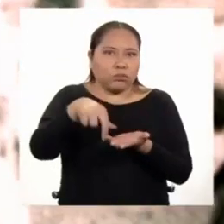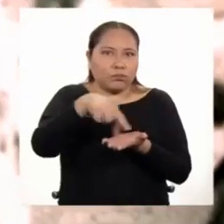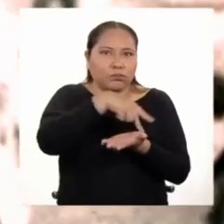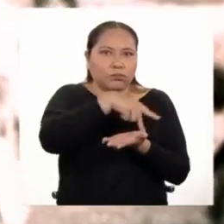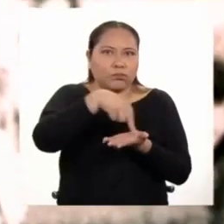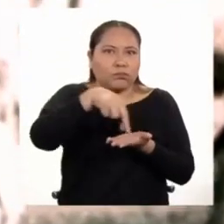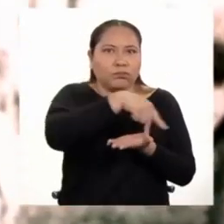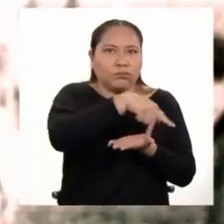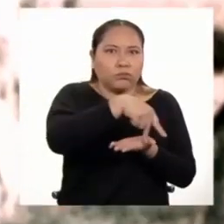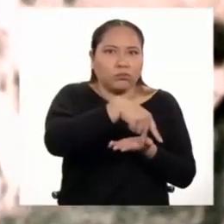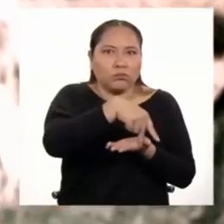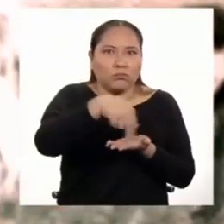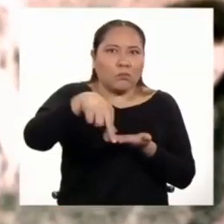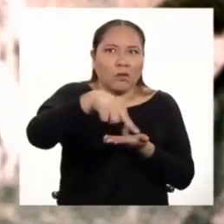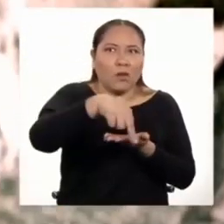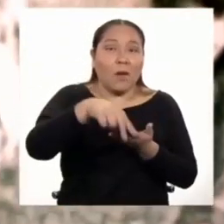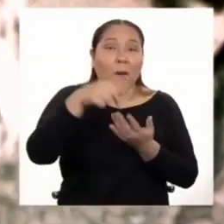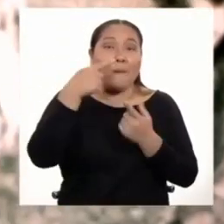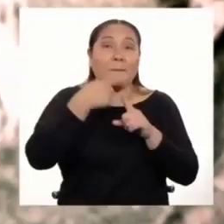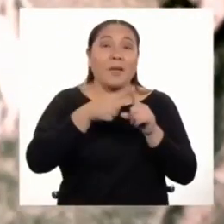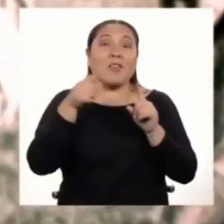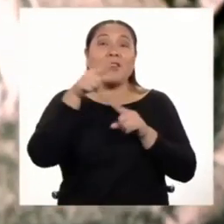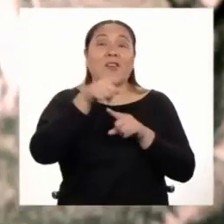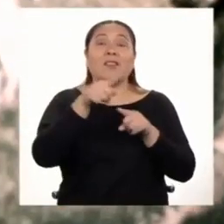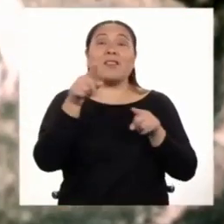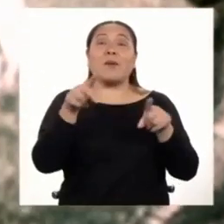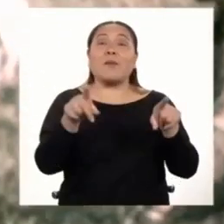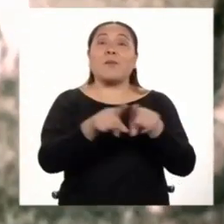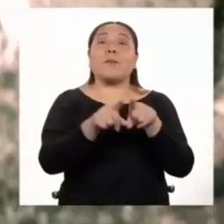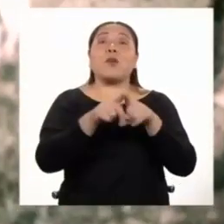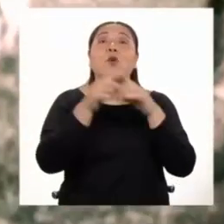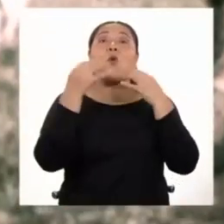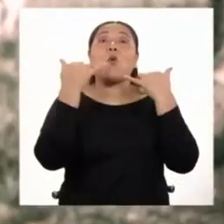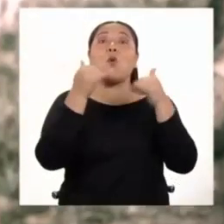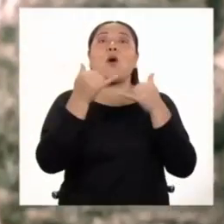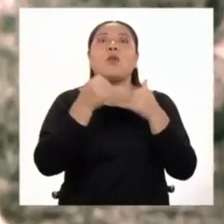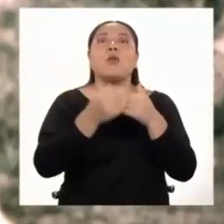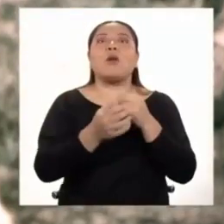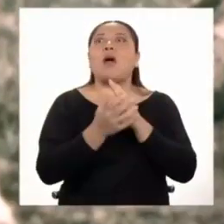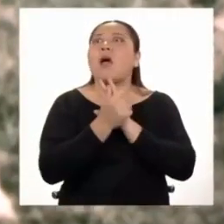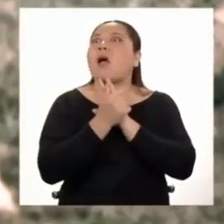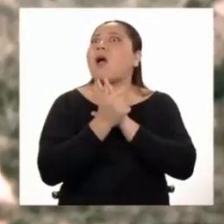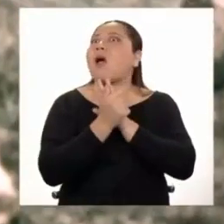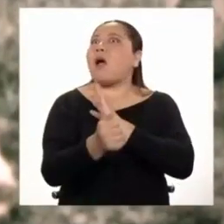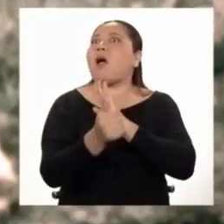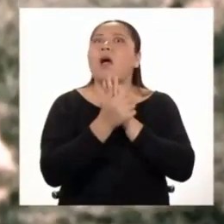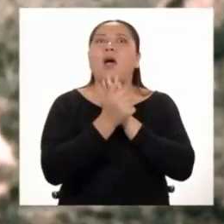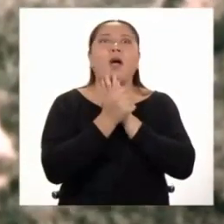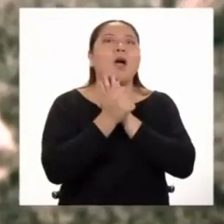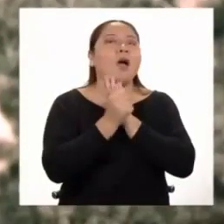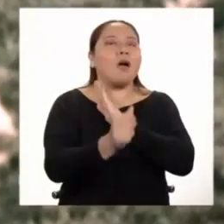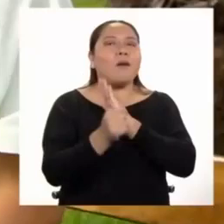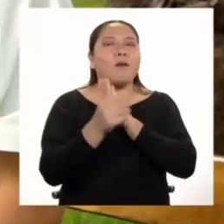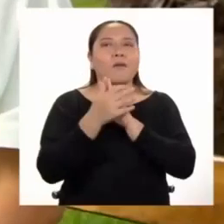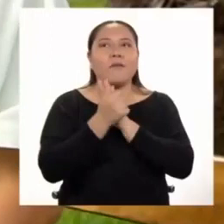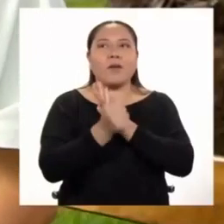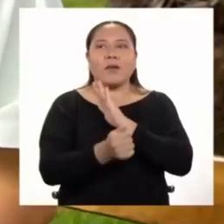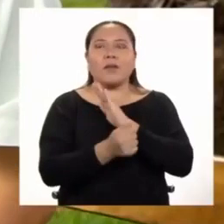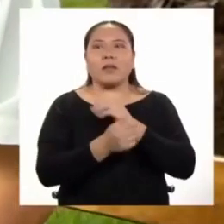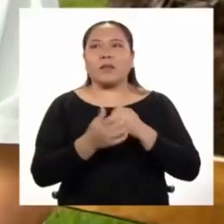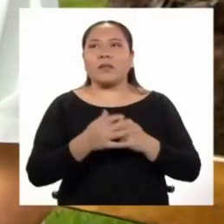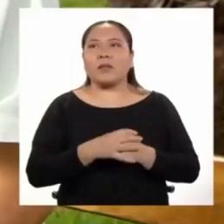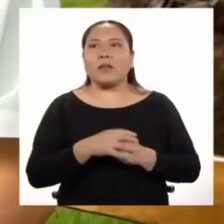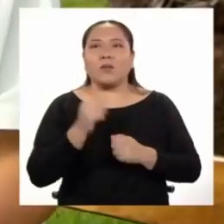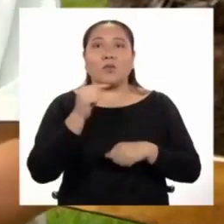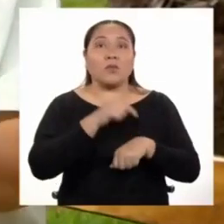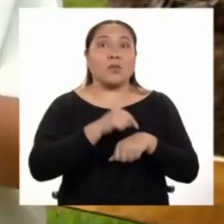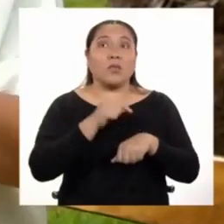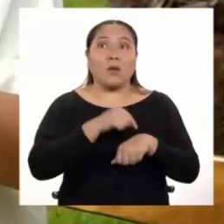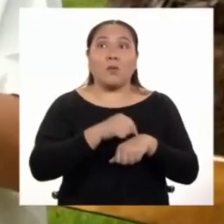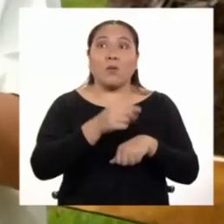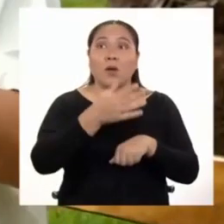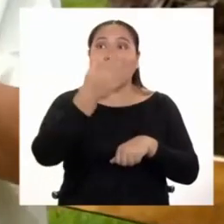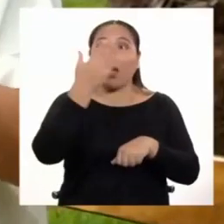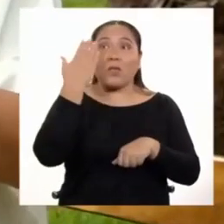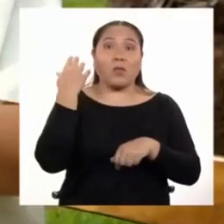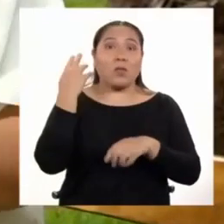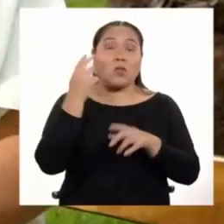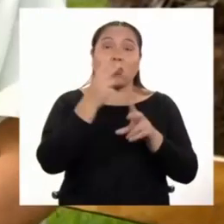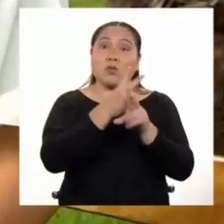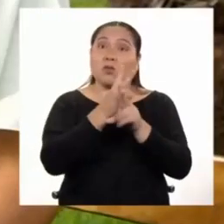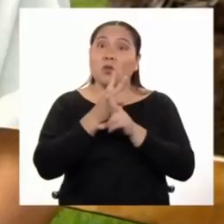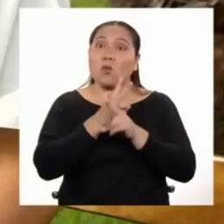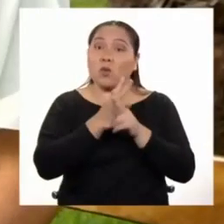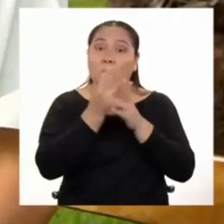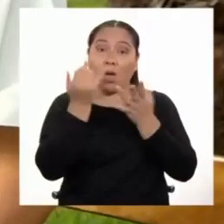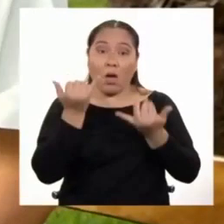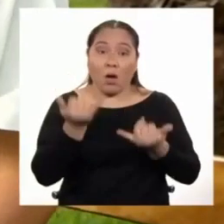de eso, un jugador que siendo muy hábil y por tanto objetivo de todos los fouls, en una época en donde no se cuidaba al jugador como se